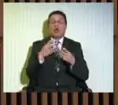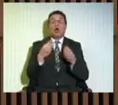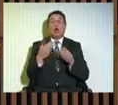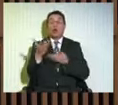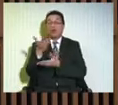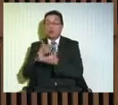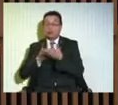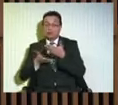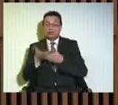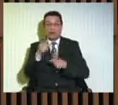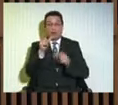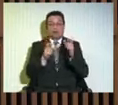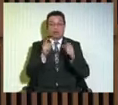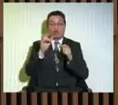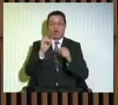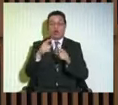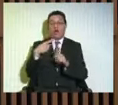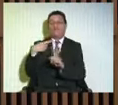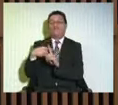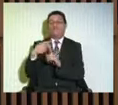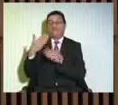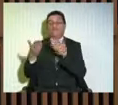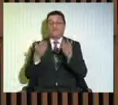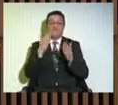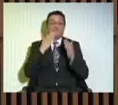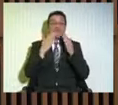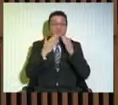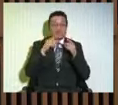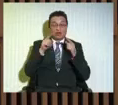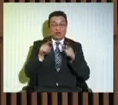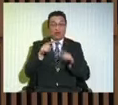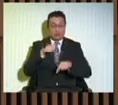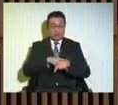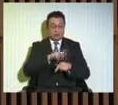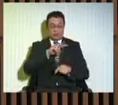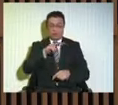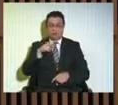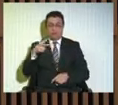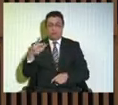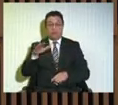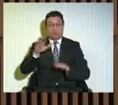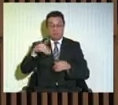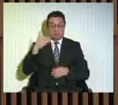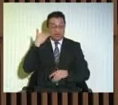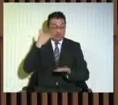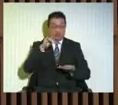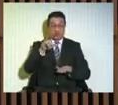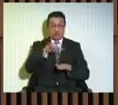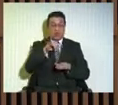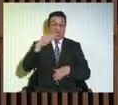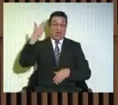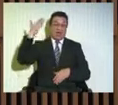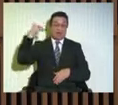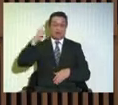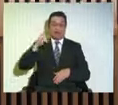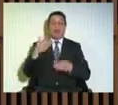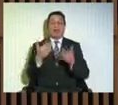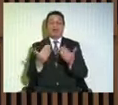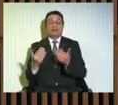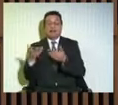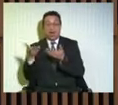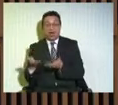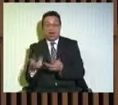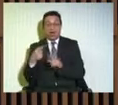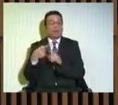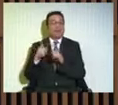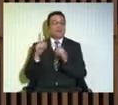con las personas o con nuestros beneficiarios. Los tiempos han cambiado. Los niños de hoy no son los de antes, las necesidades de los niños de hoy no son las